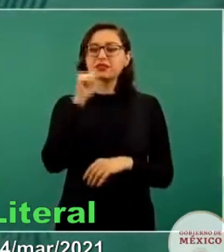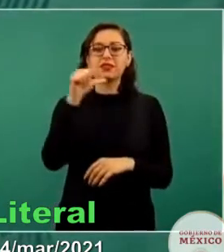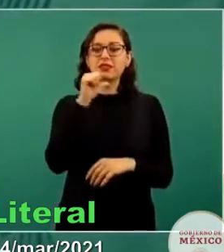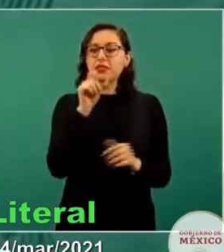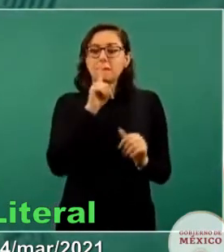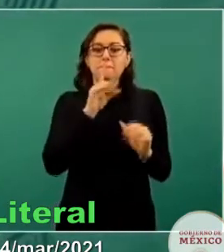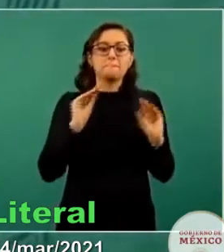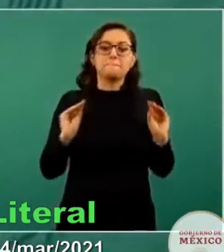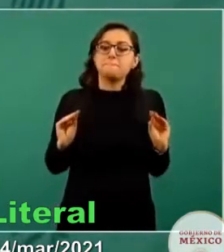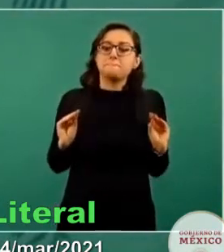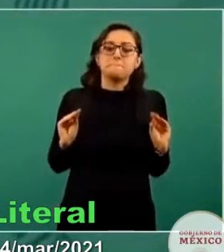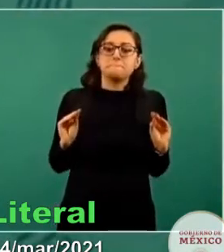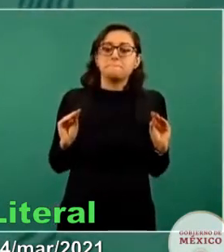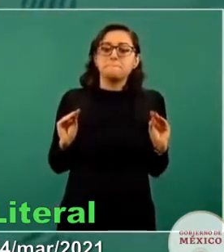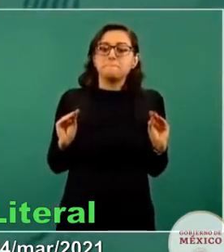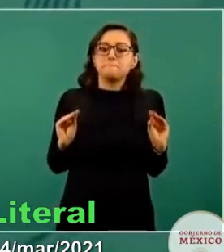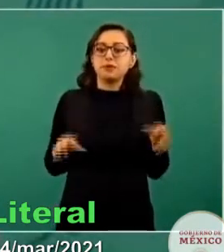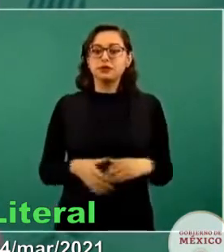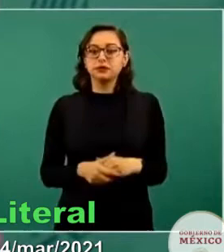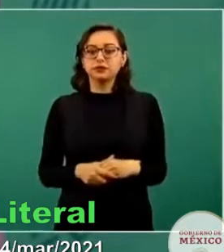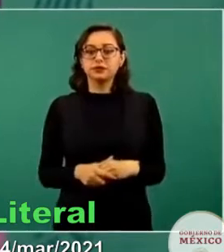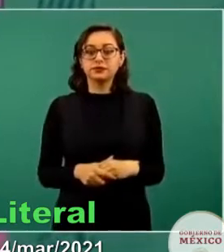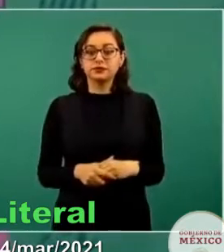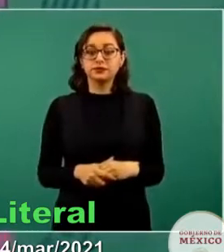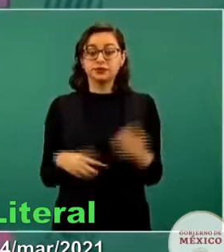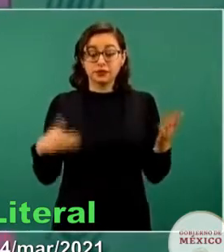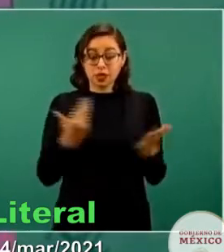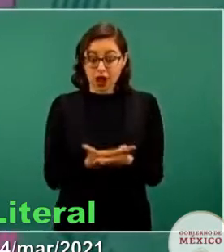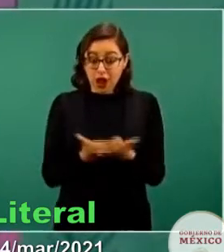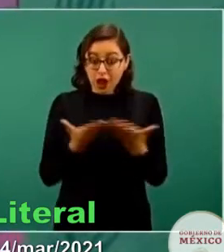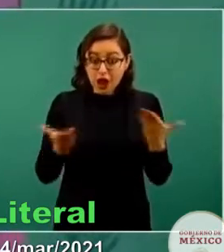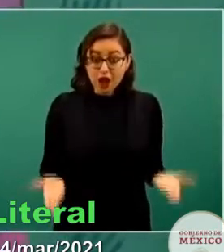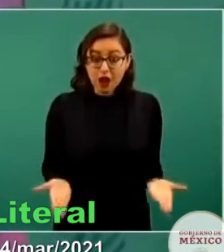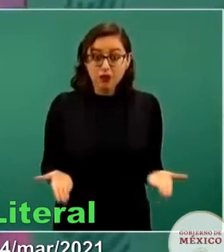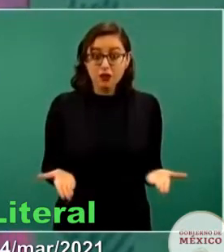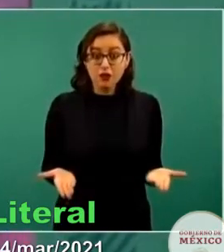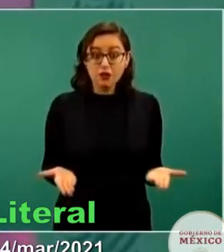ahora lo que les surge